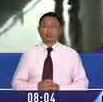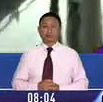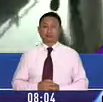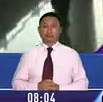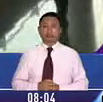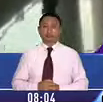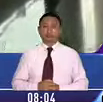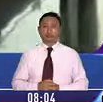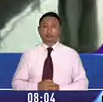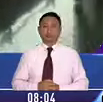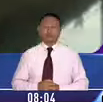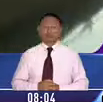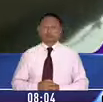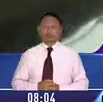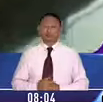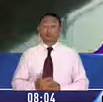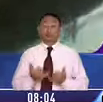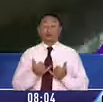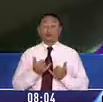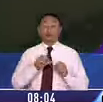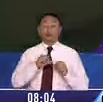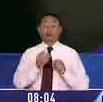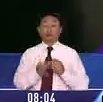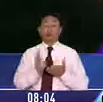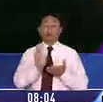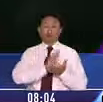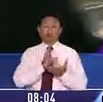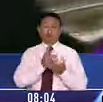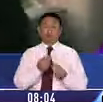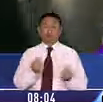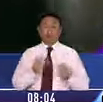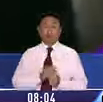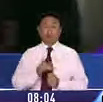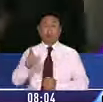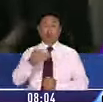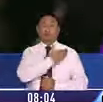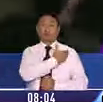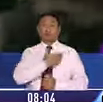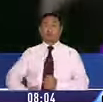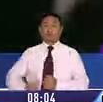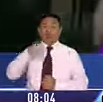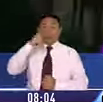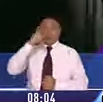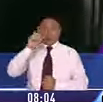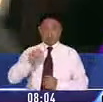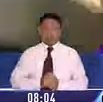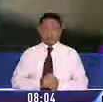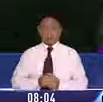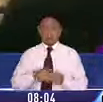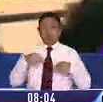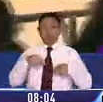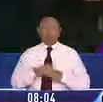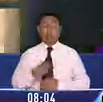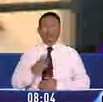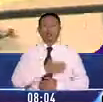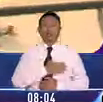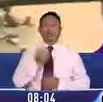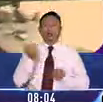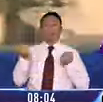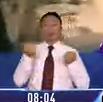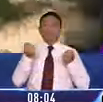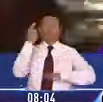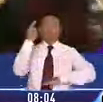Se disuelve la Asamblea y permite por un tiempo al presidente Guillermo Lasso poder gobernar mediante